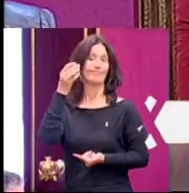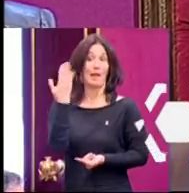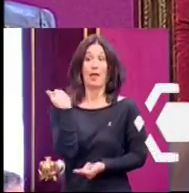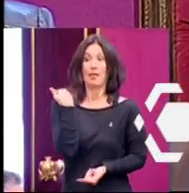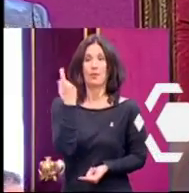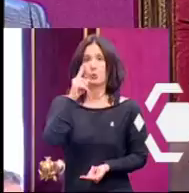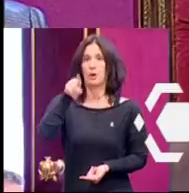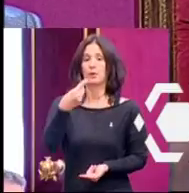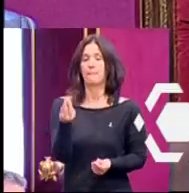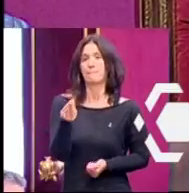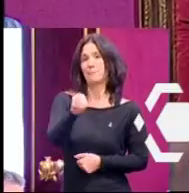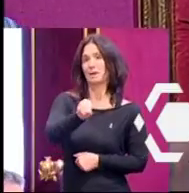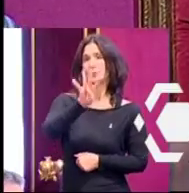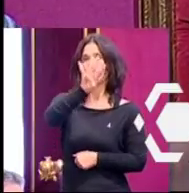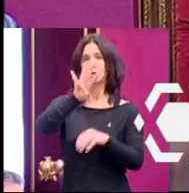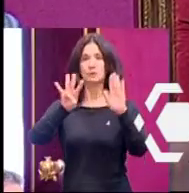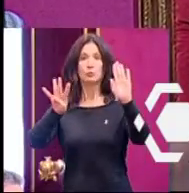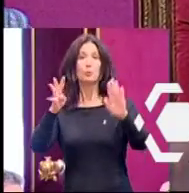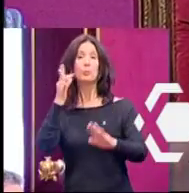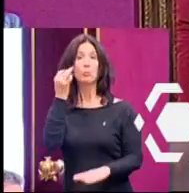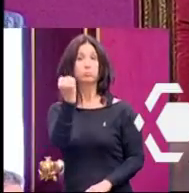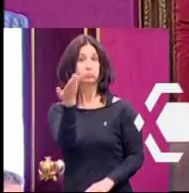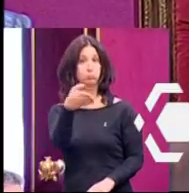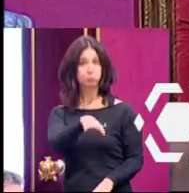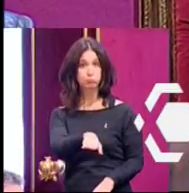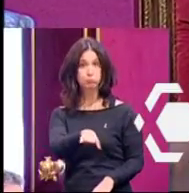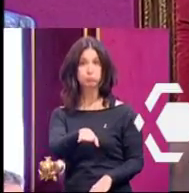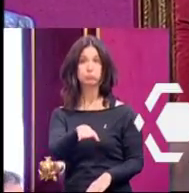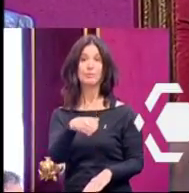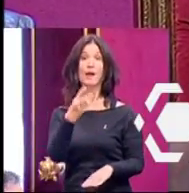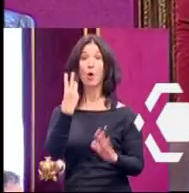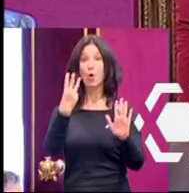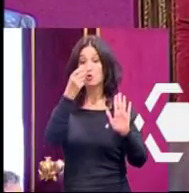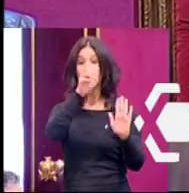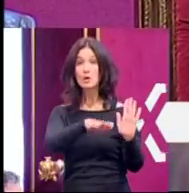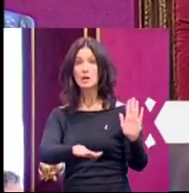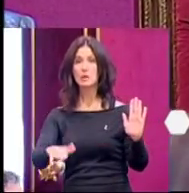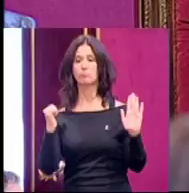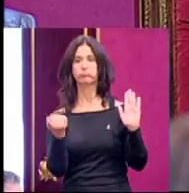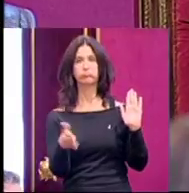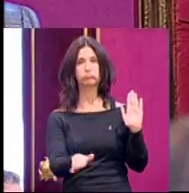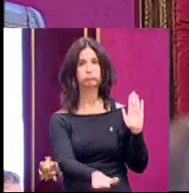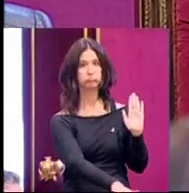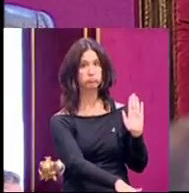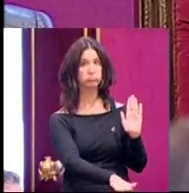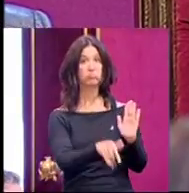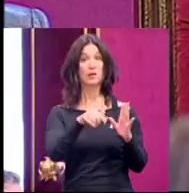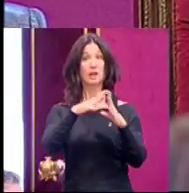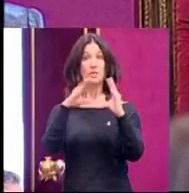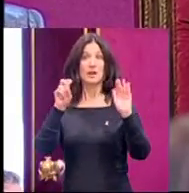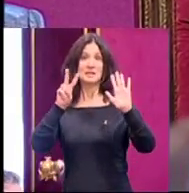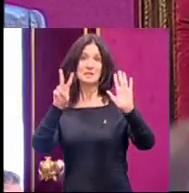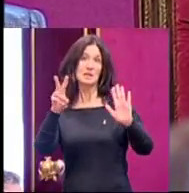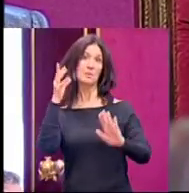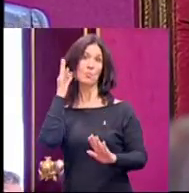hora, 49 mujeres asesinadas, que hay 8 menores que han sido asesinados, que en Andalucía hay 7 mujeres